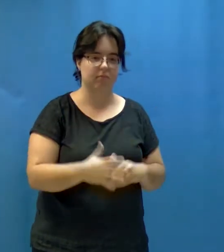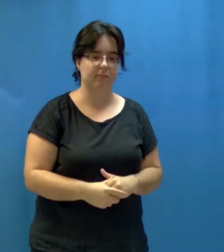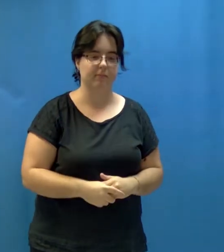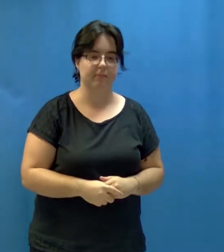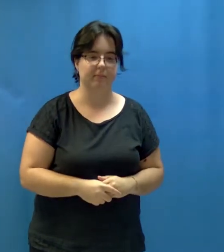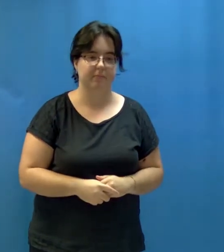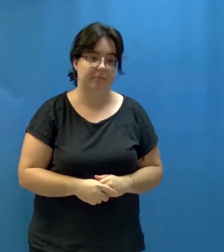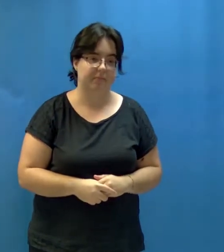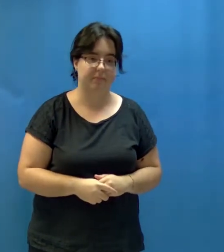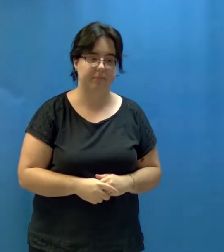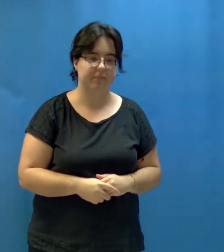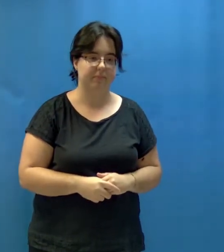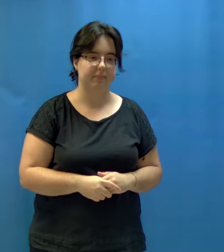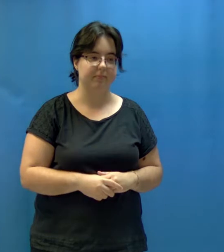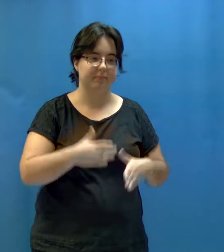Gràcies, senyor del senyor.